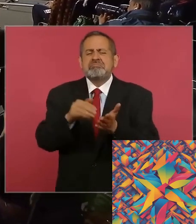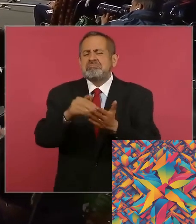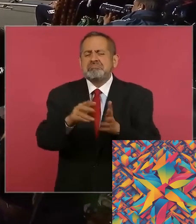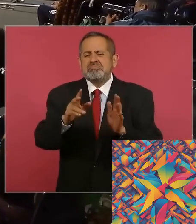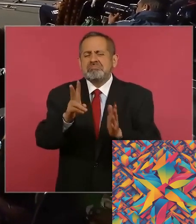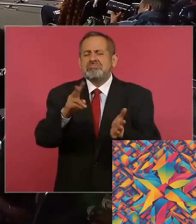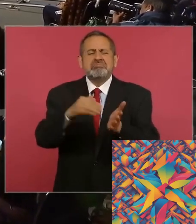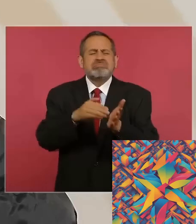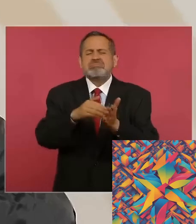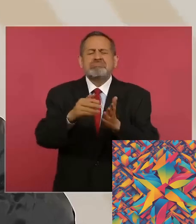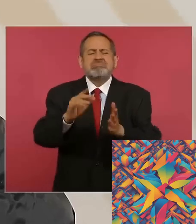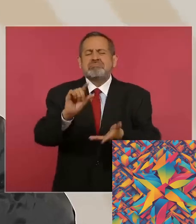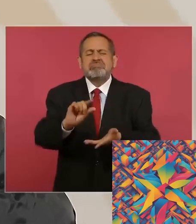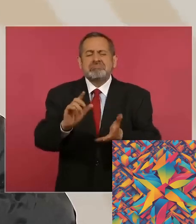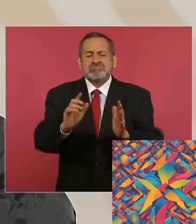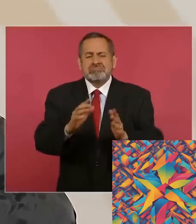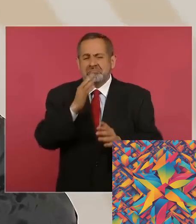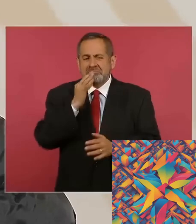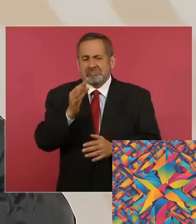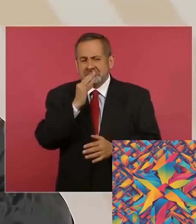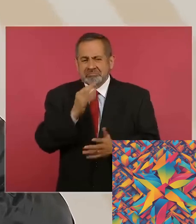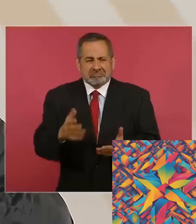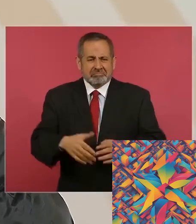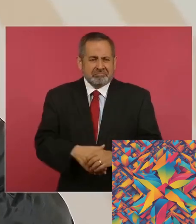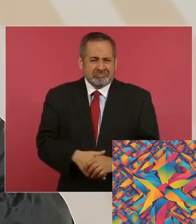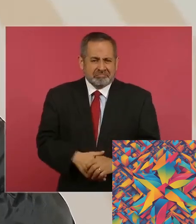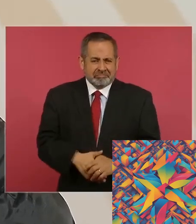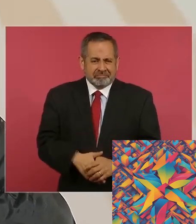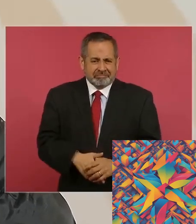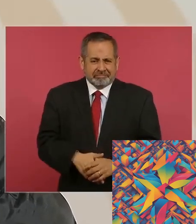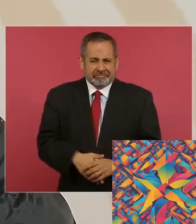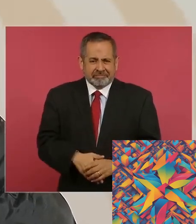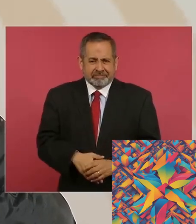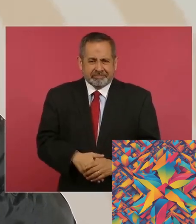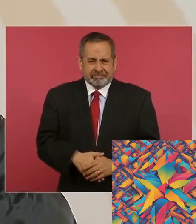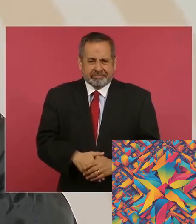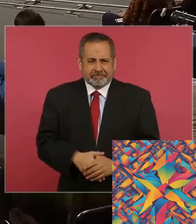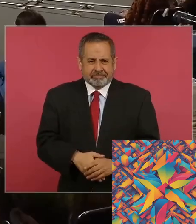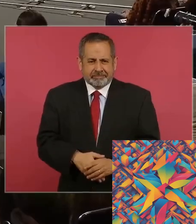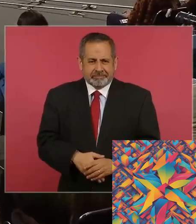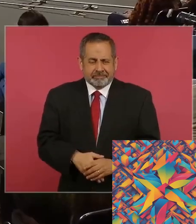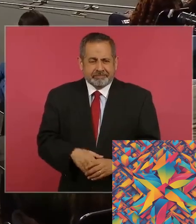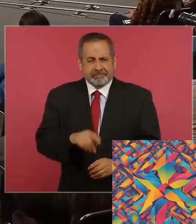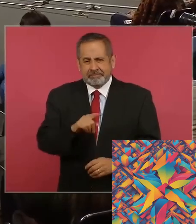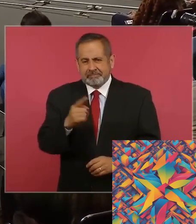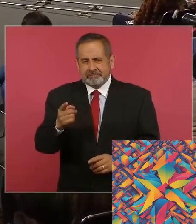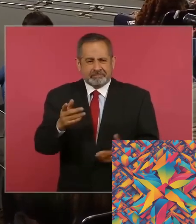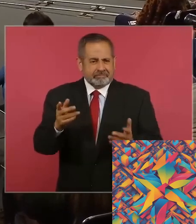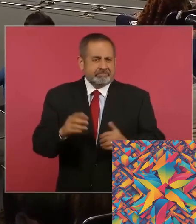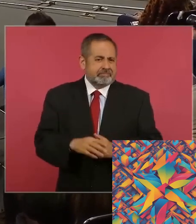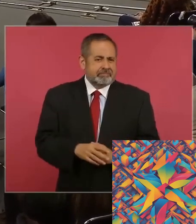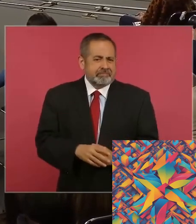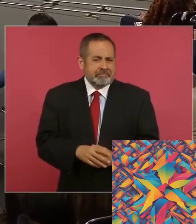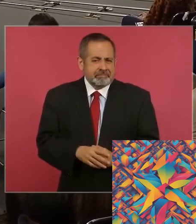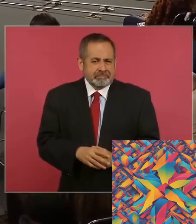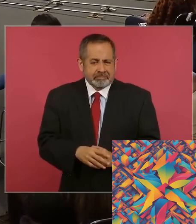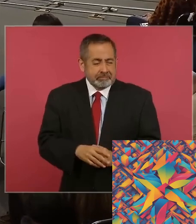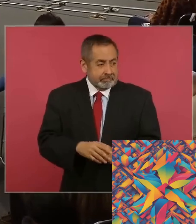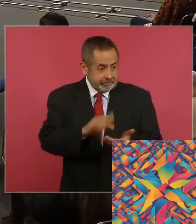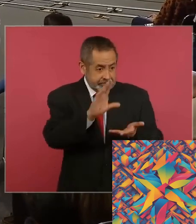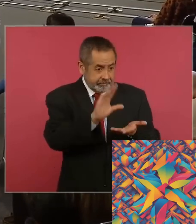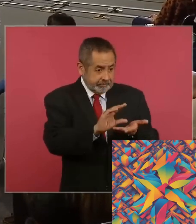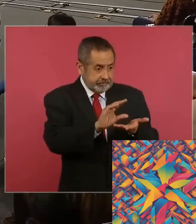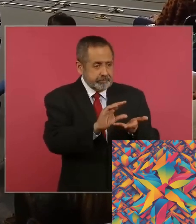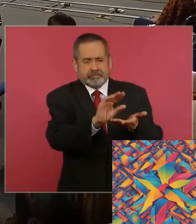y a todo México. La política puede ser un espacio de construcción y progreso, donde el diálogo y el respeto mutuo prevalezcan sobre las